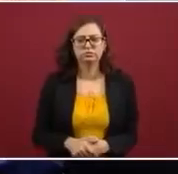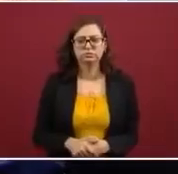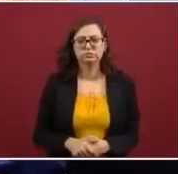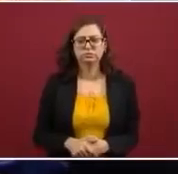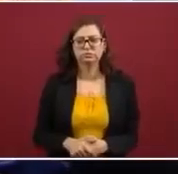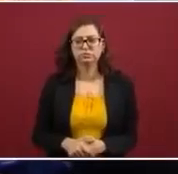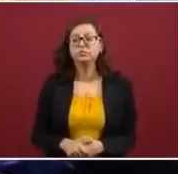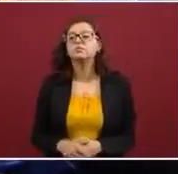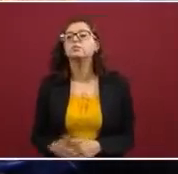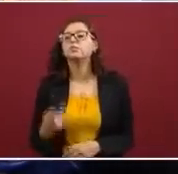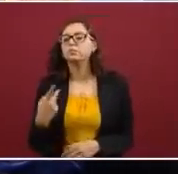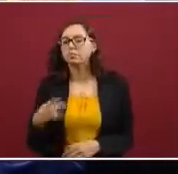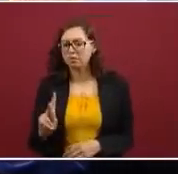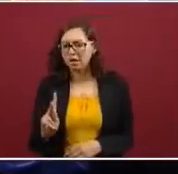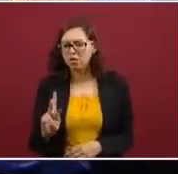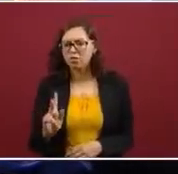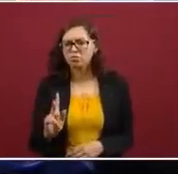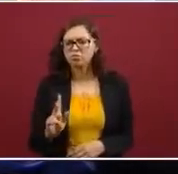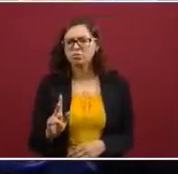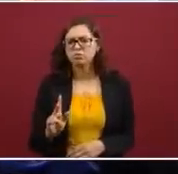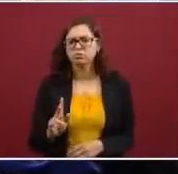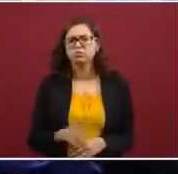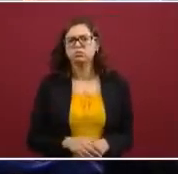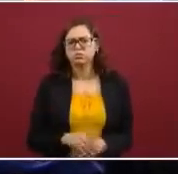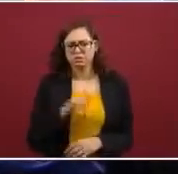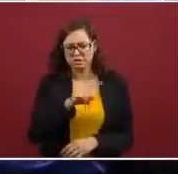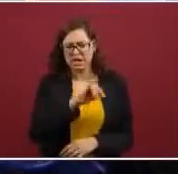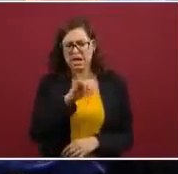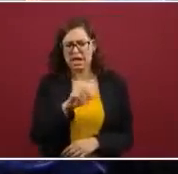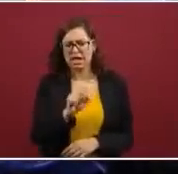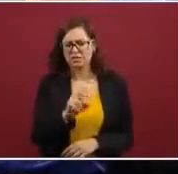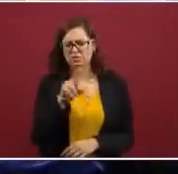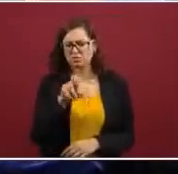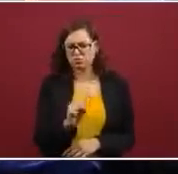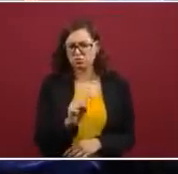Pero de todas maneras, aquí con Jesús Ramírez,